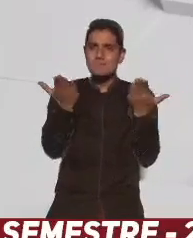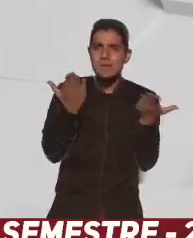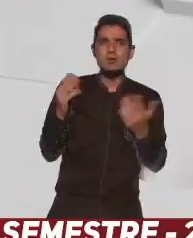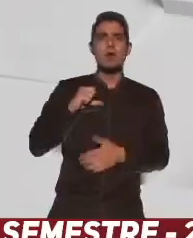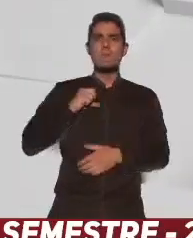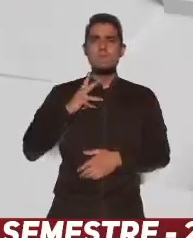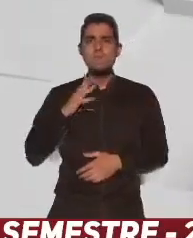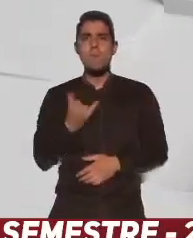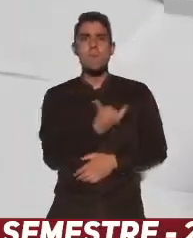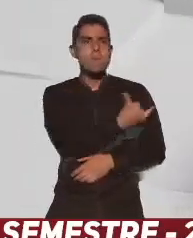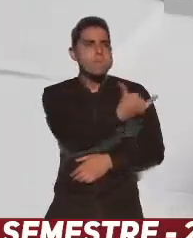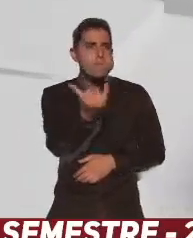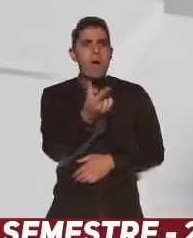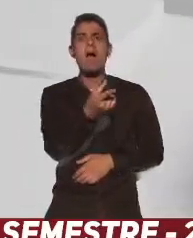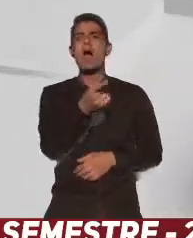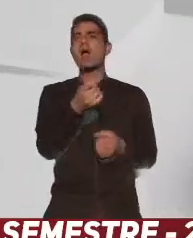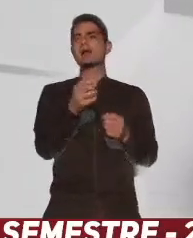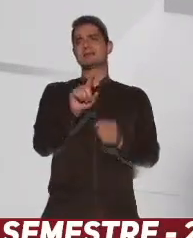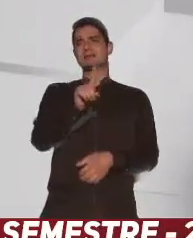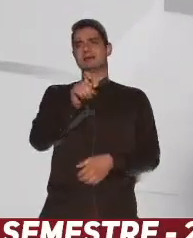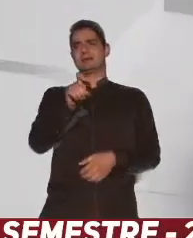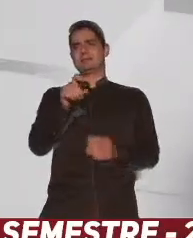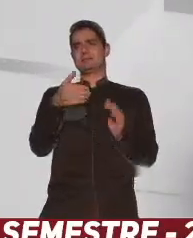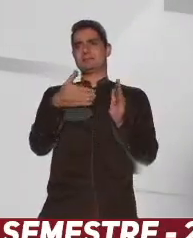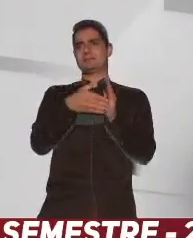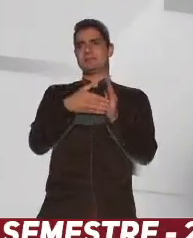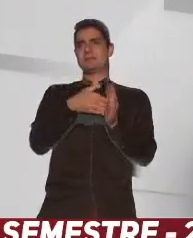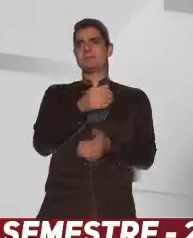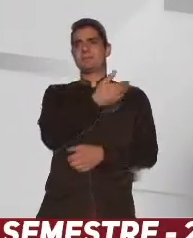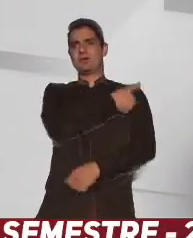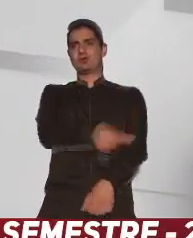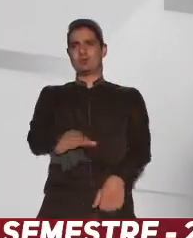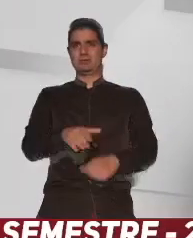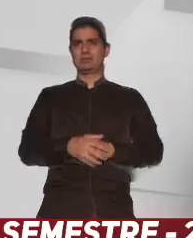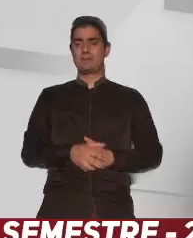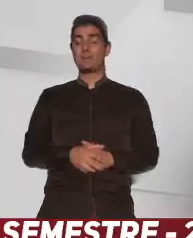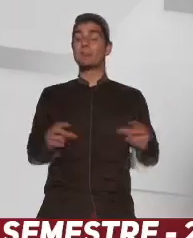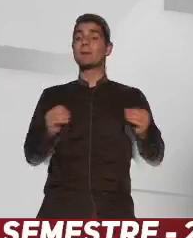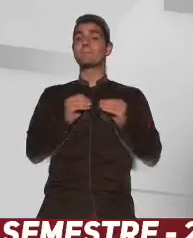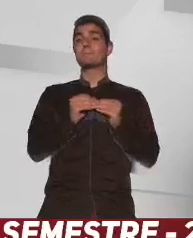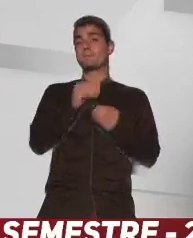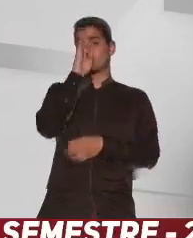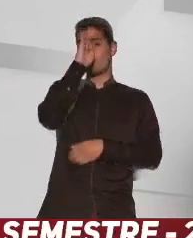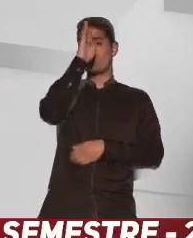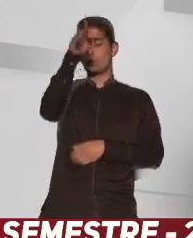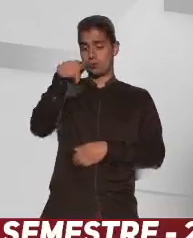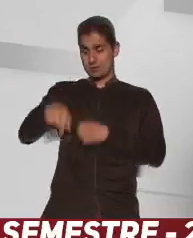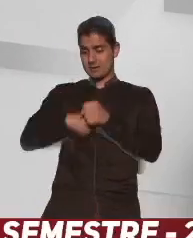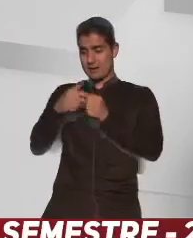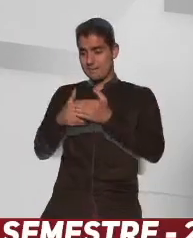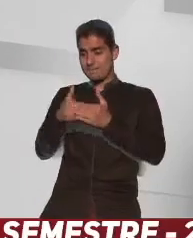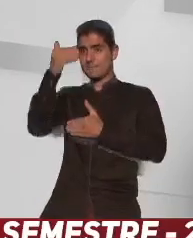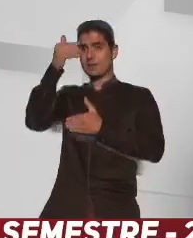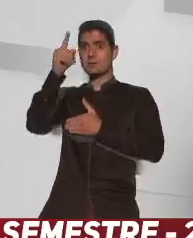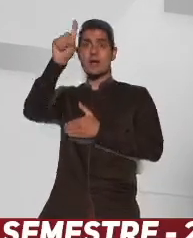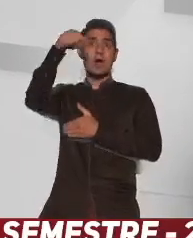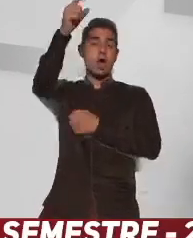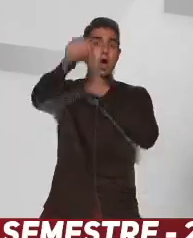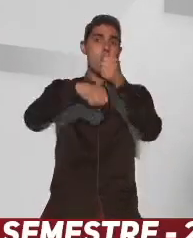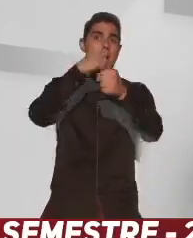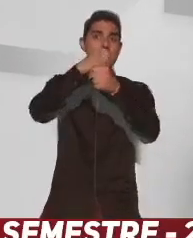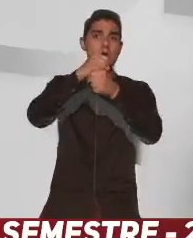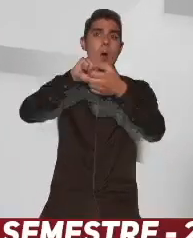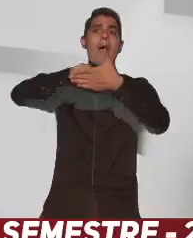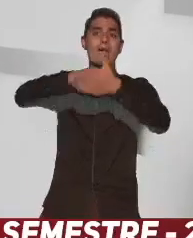146.000 millones de pesos. Tercero, compromiso de las vigencias futuras por valor de 3.2 billones de pesos,